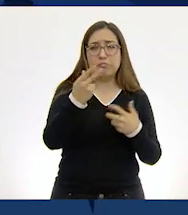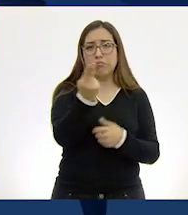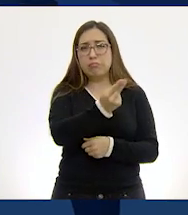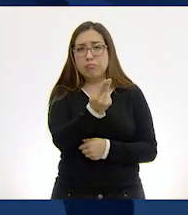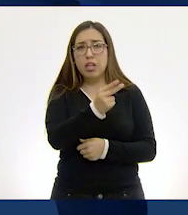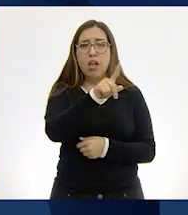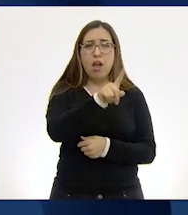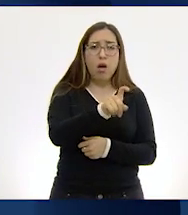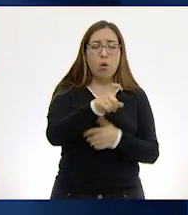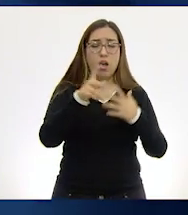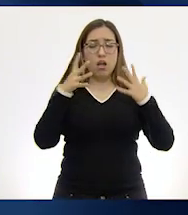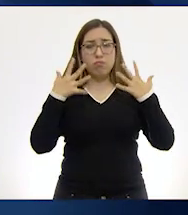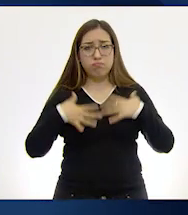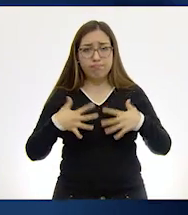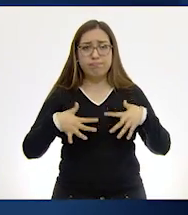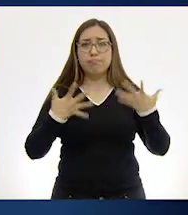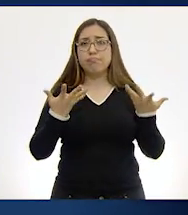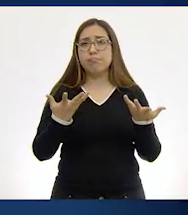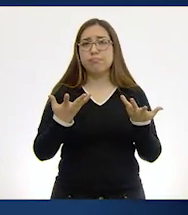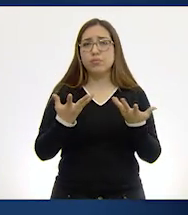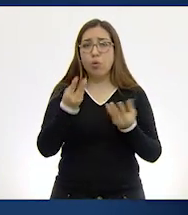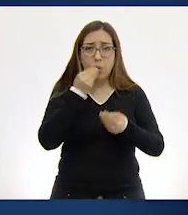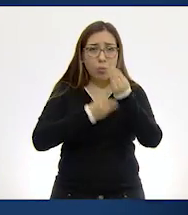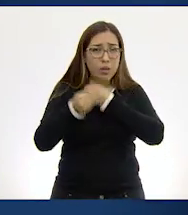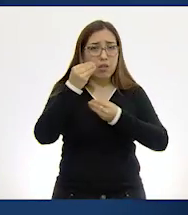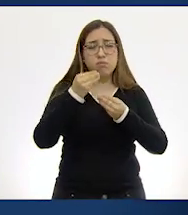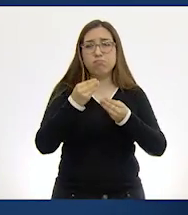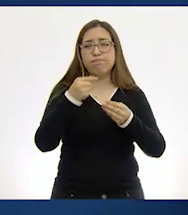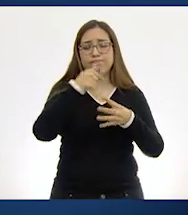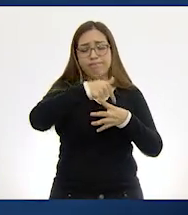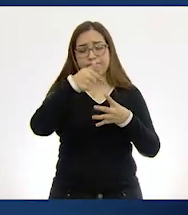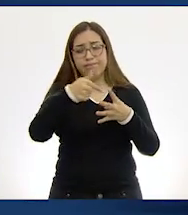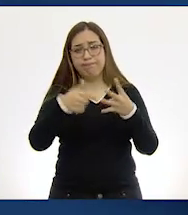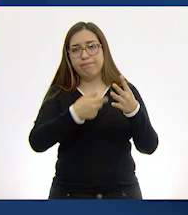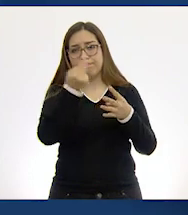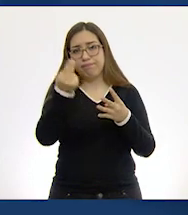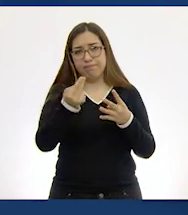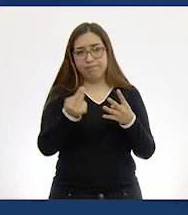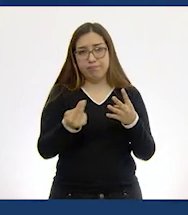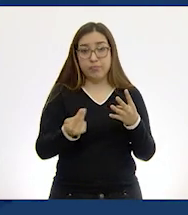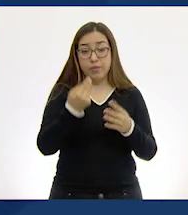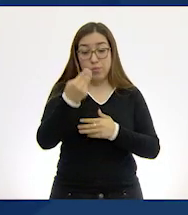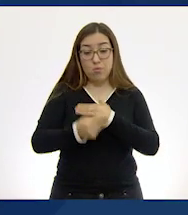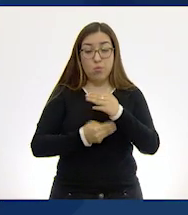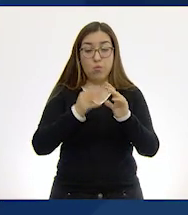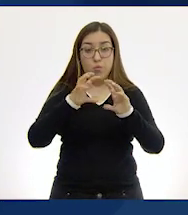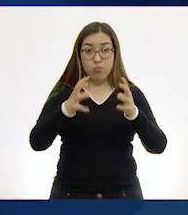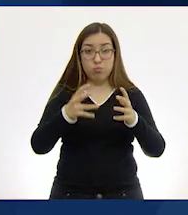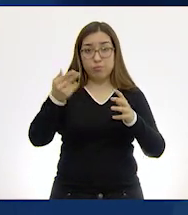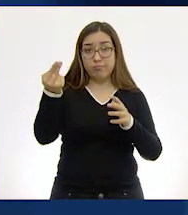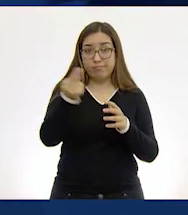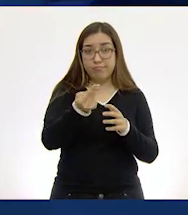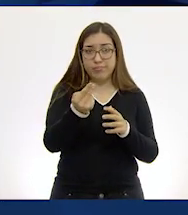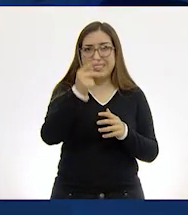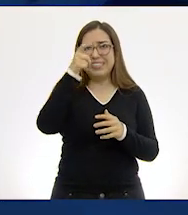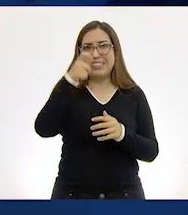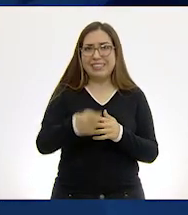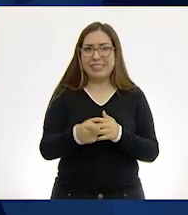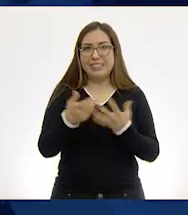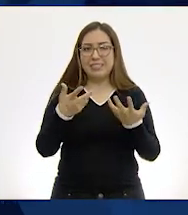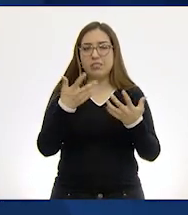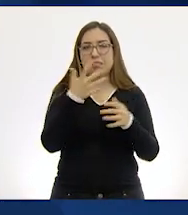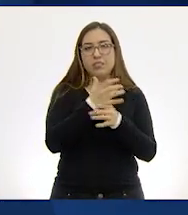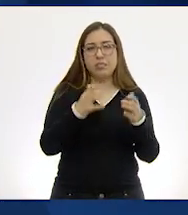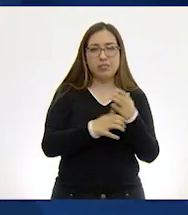por vestido que diariamente pide más la población en el mundo, pues genera más presión en los